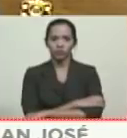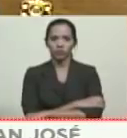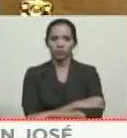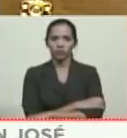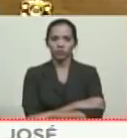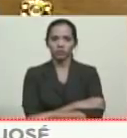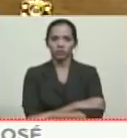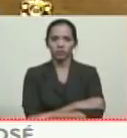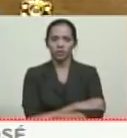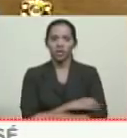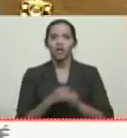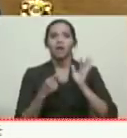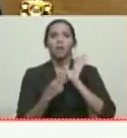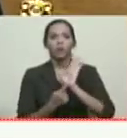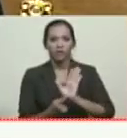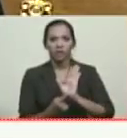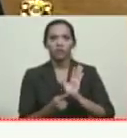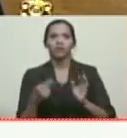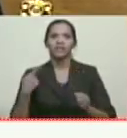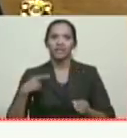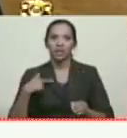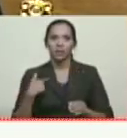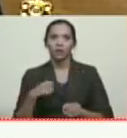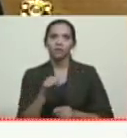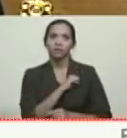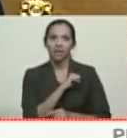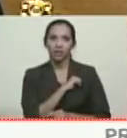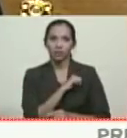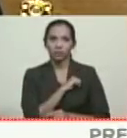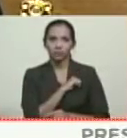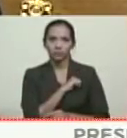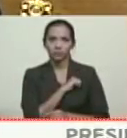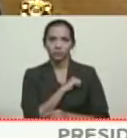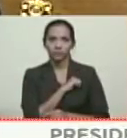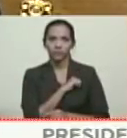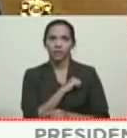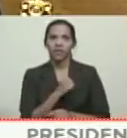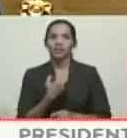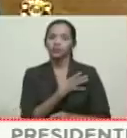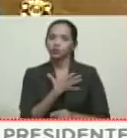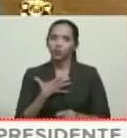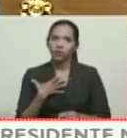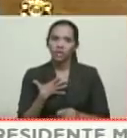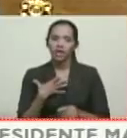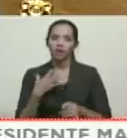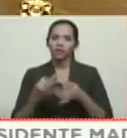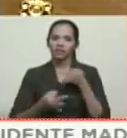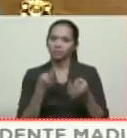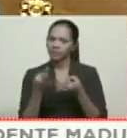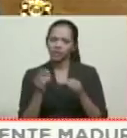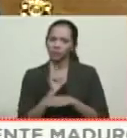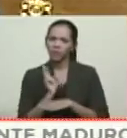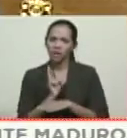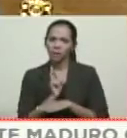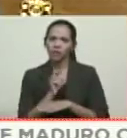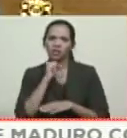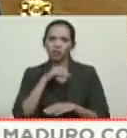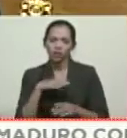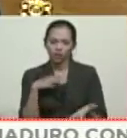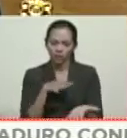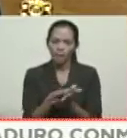es mostrándonos de que tenemos que tener miedo. Yo quiero muy breve contar la historia de lo que me